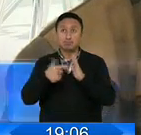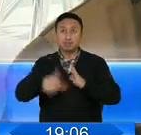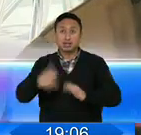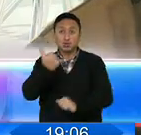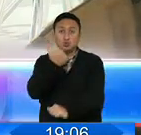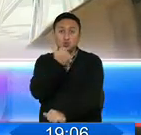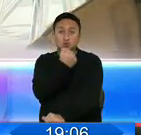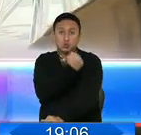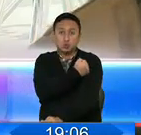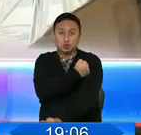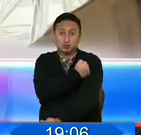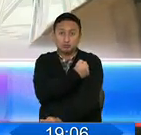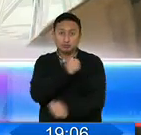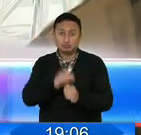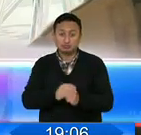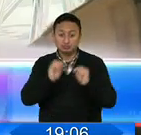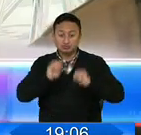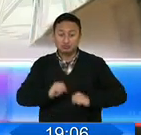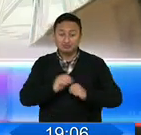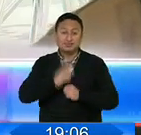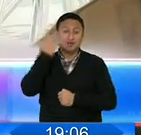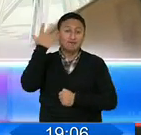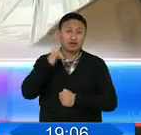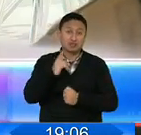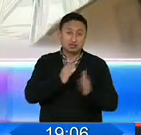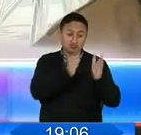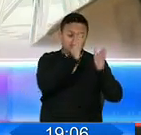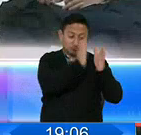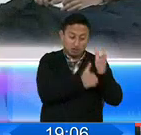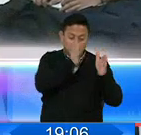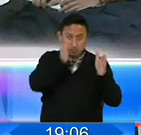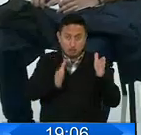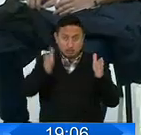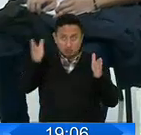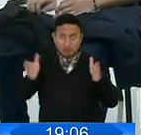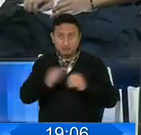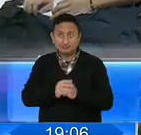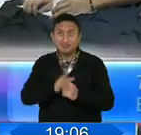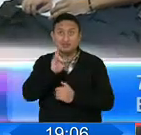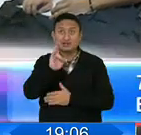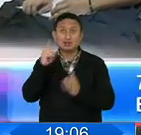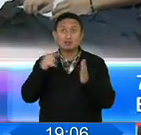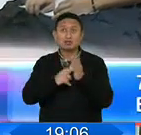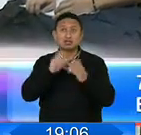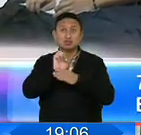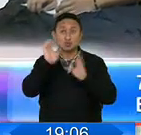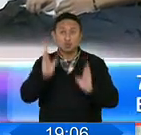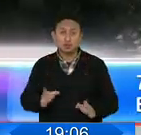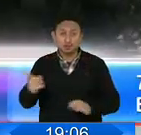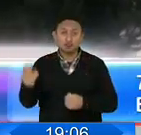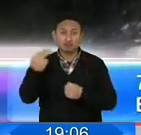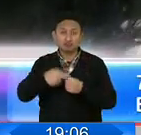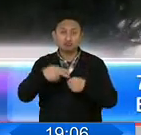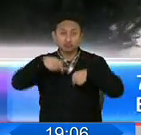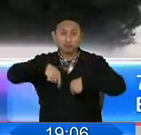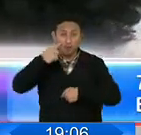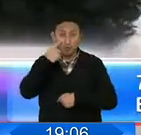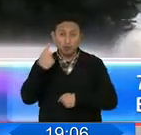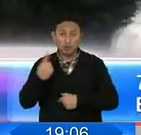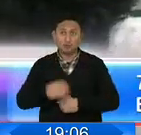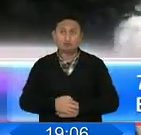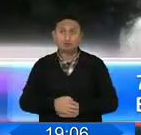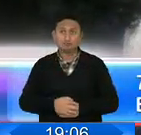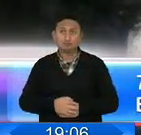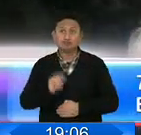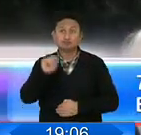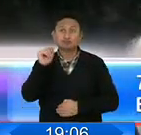cumplan exactamente a las fechas que deben darse. Son 7.000 ecuatorianos que participarán en este ensayo clínico, el